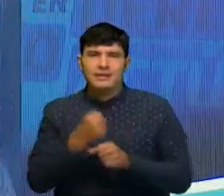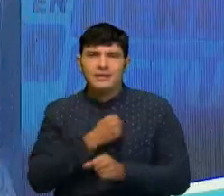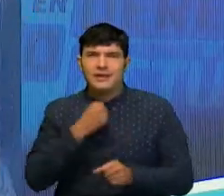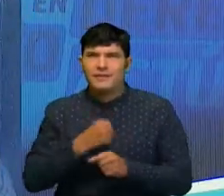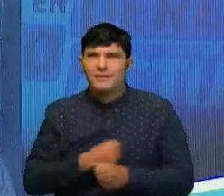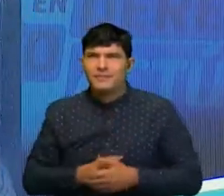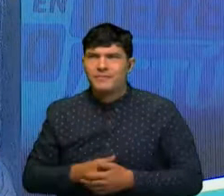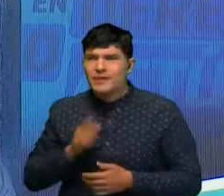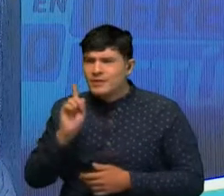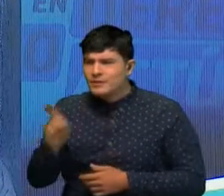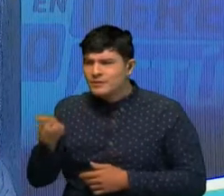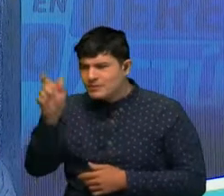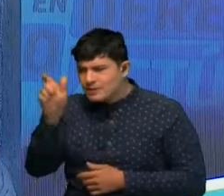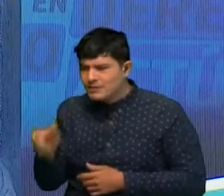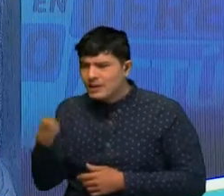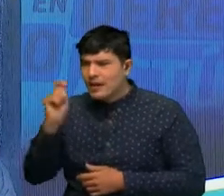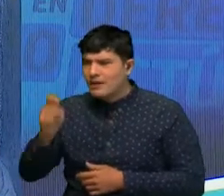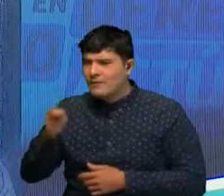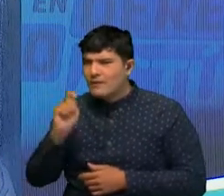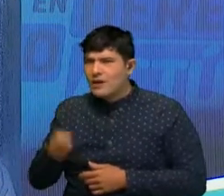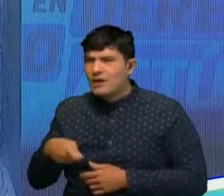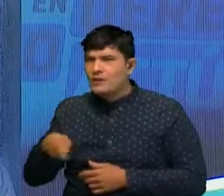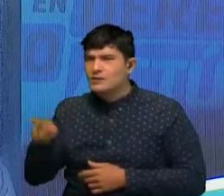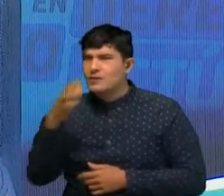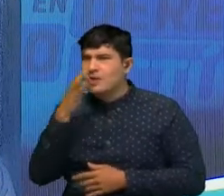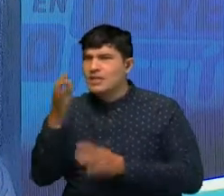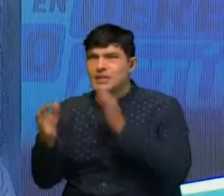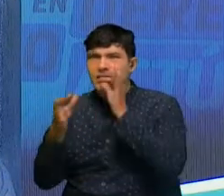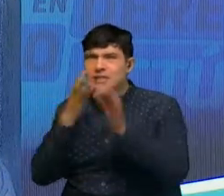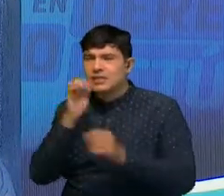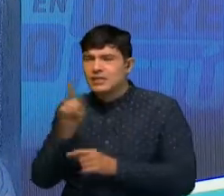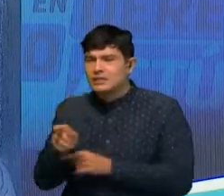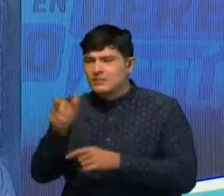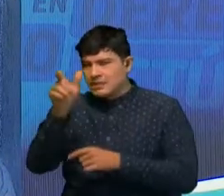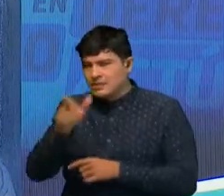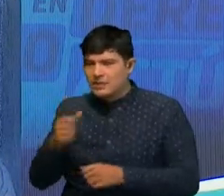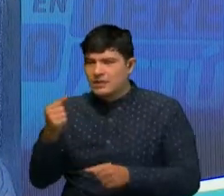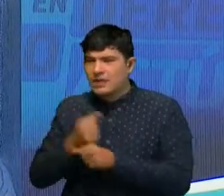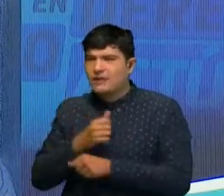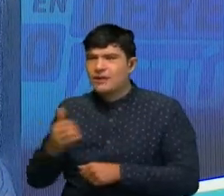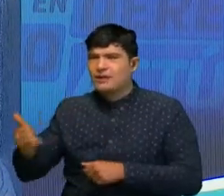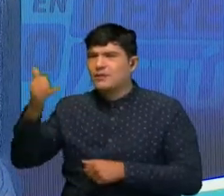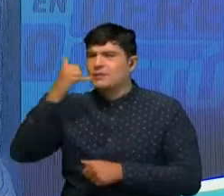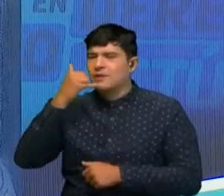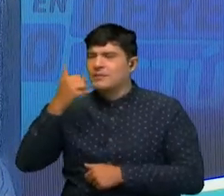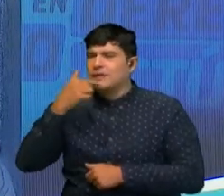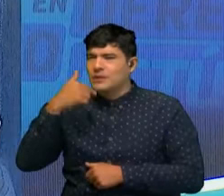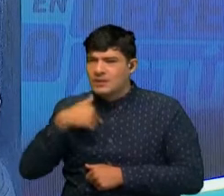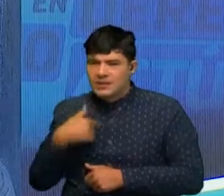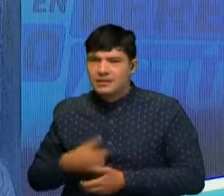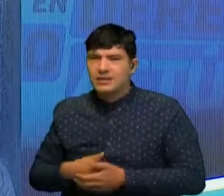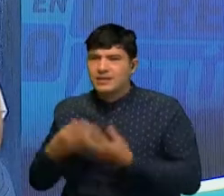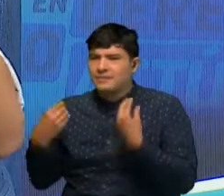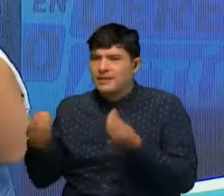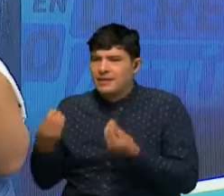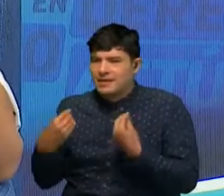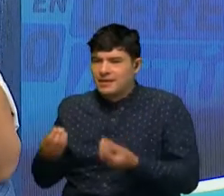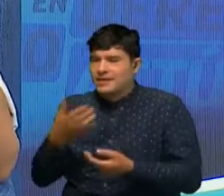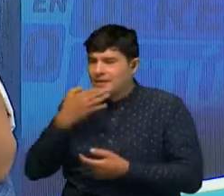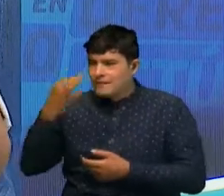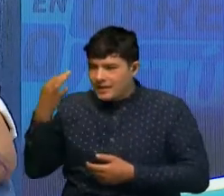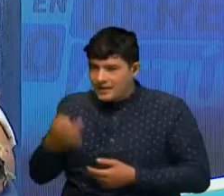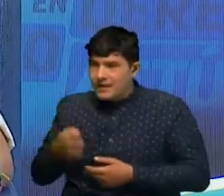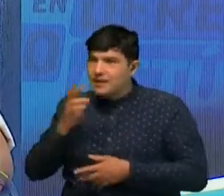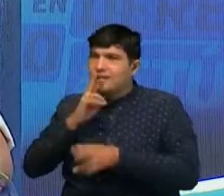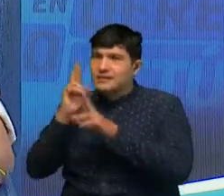tiene que hacer entonces con este chisme que está rondando este empleado que nos ha llamado a hacernos la inquietud para que efectivamente